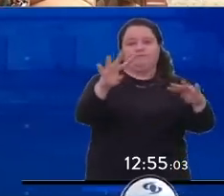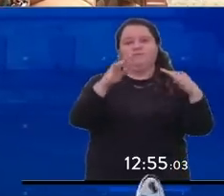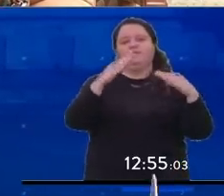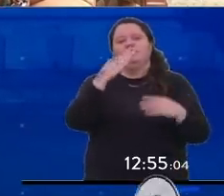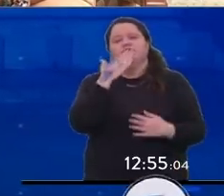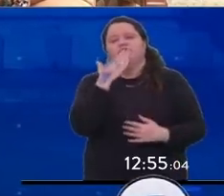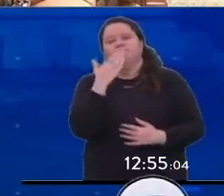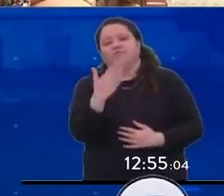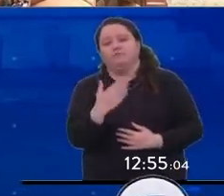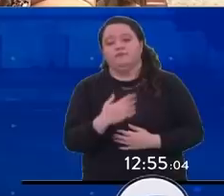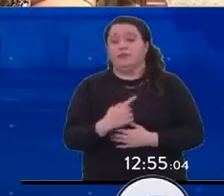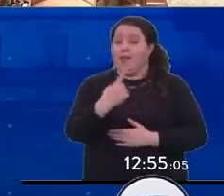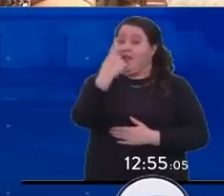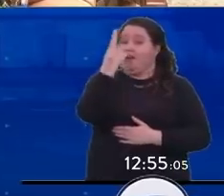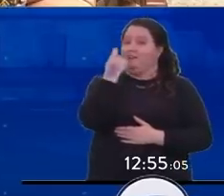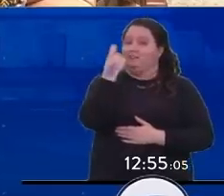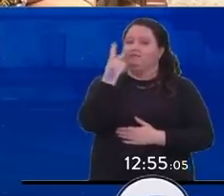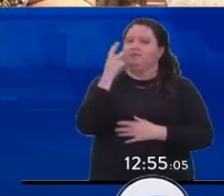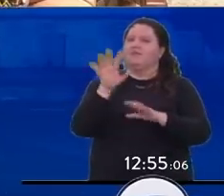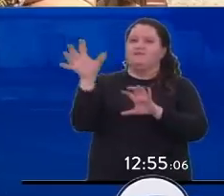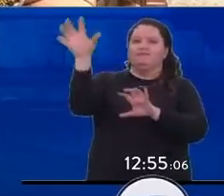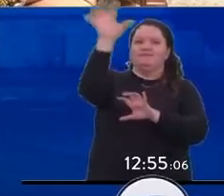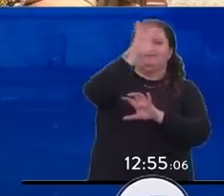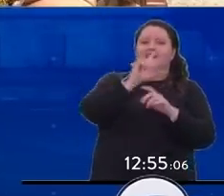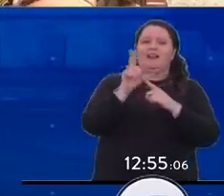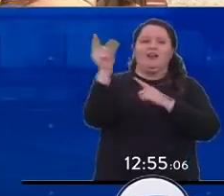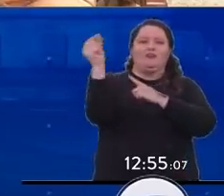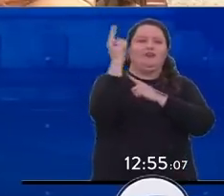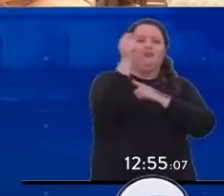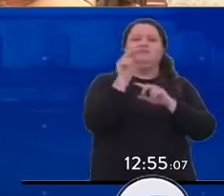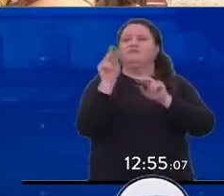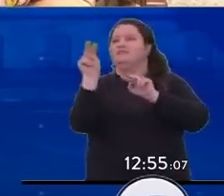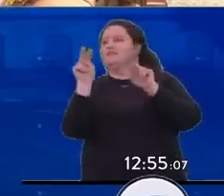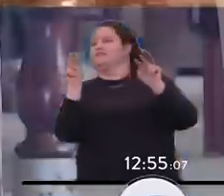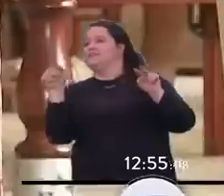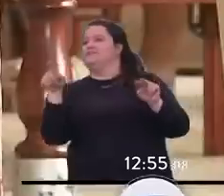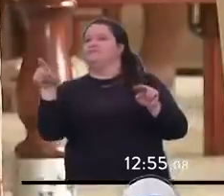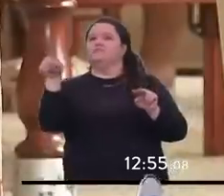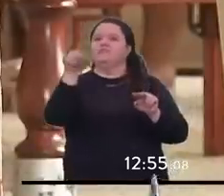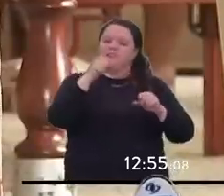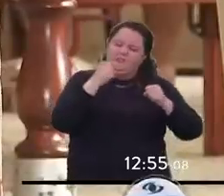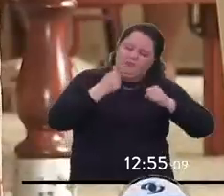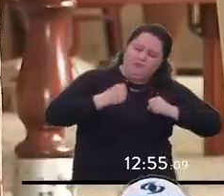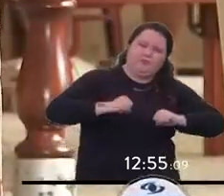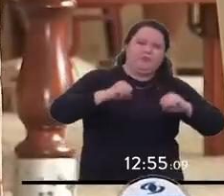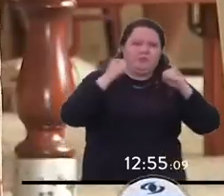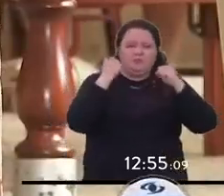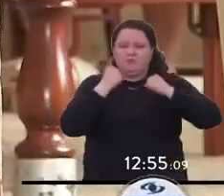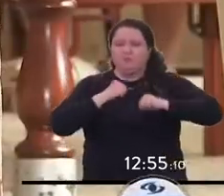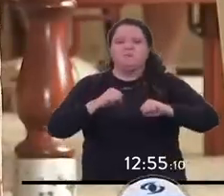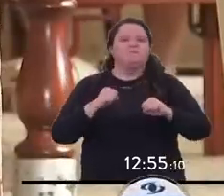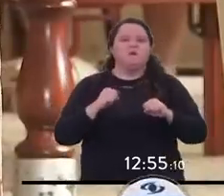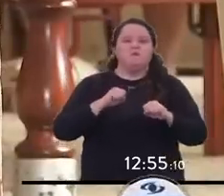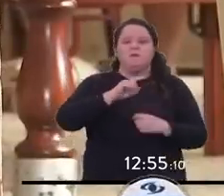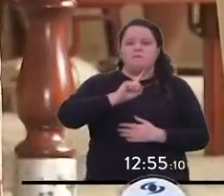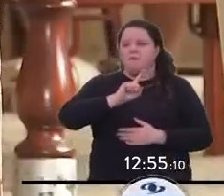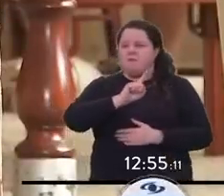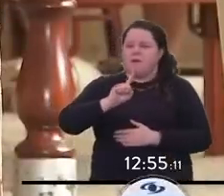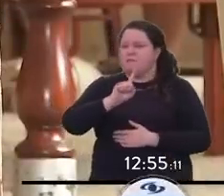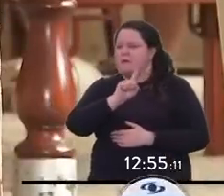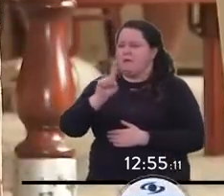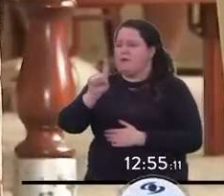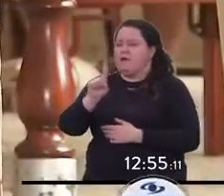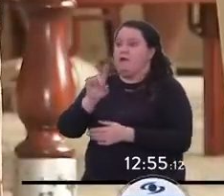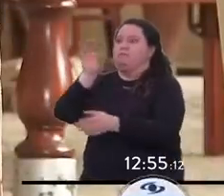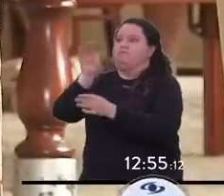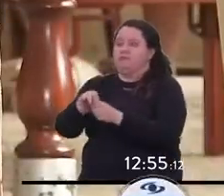gracias. Ayer vi en los territorios más alejados la gente haciendo todos sus esfuerzos para movilizarse y llegar hasta la mesa